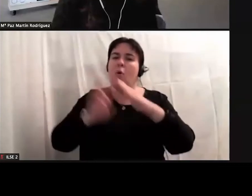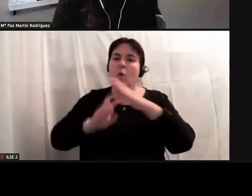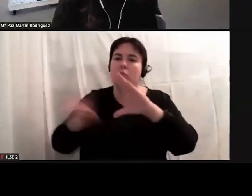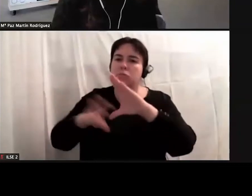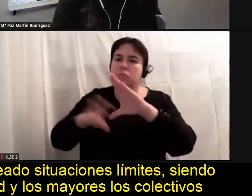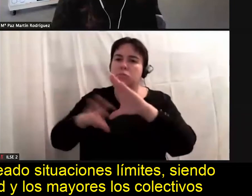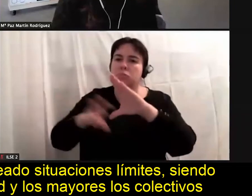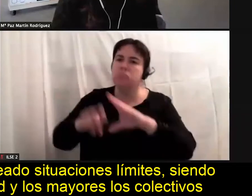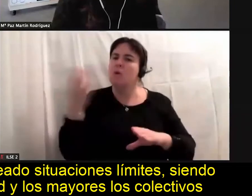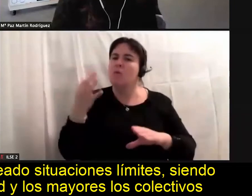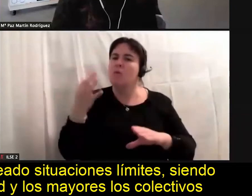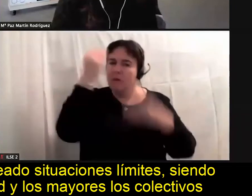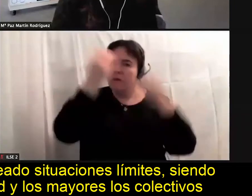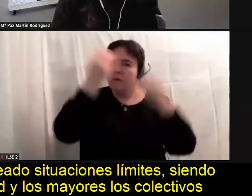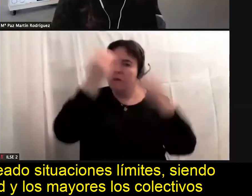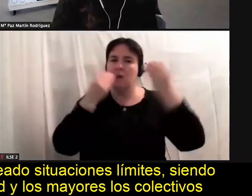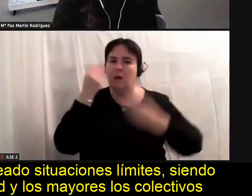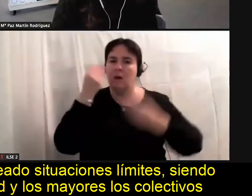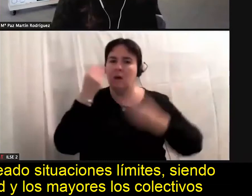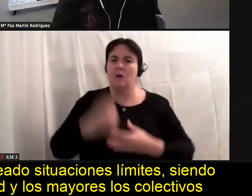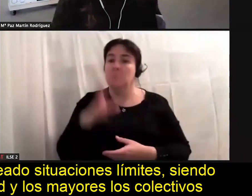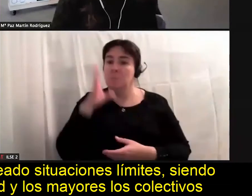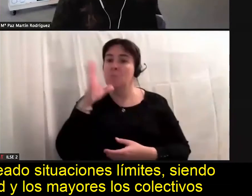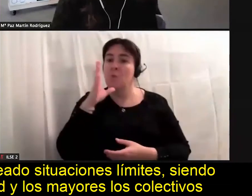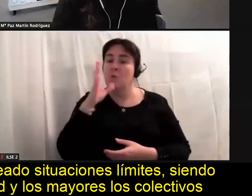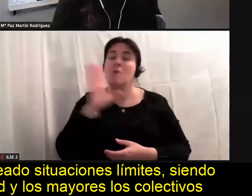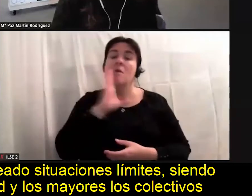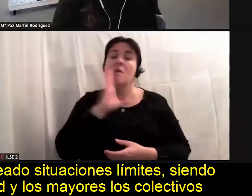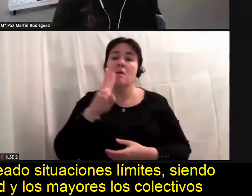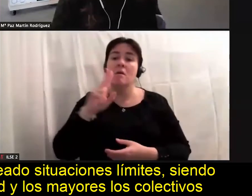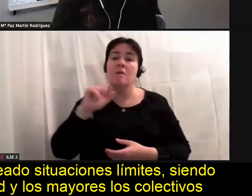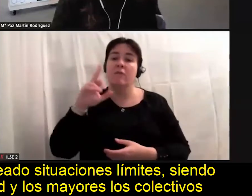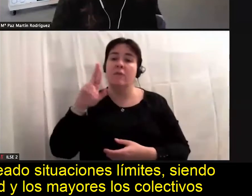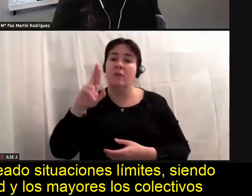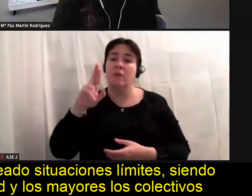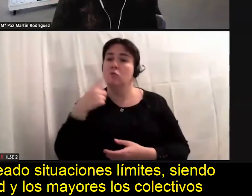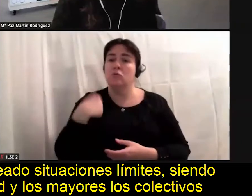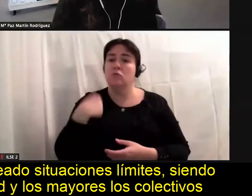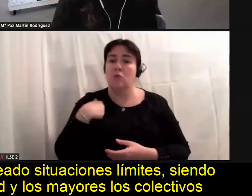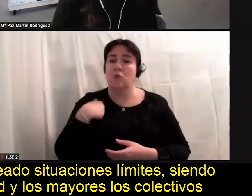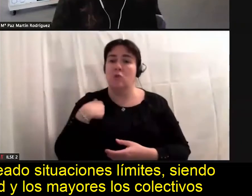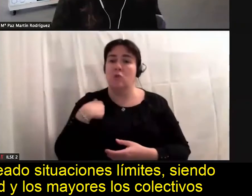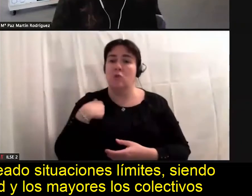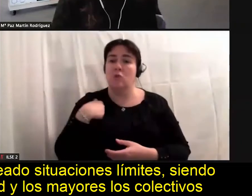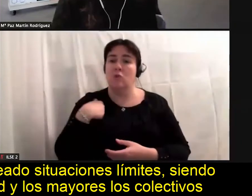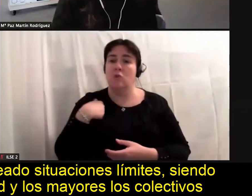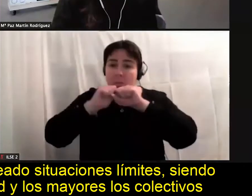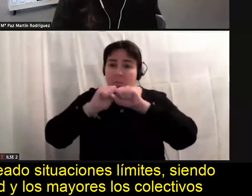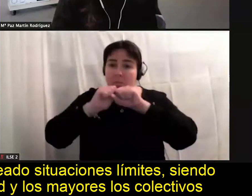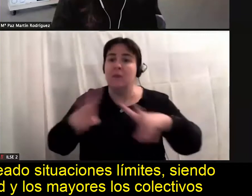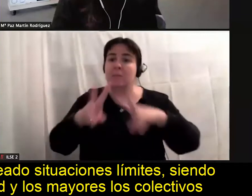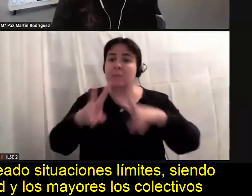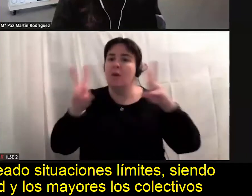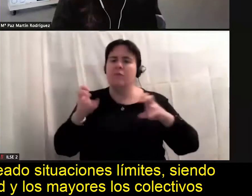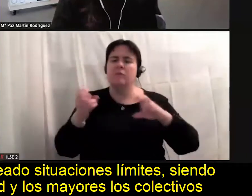os decíamos, tú lo nombrabas, Víctor, en tu intervención, ¿no? La pandemia y el confinamiento ha creado situaciones límite a toda la